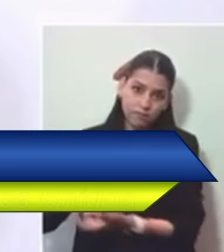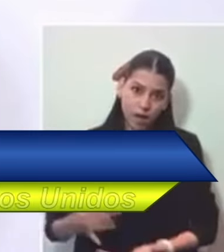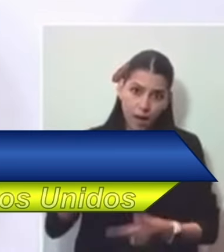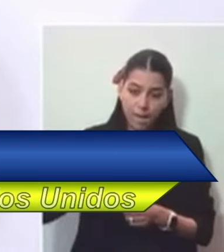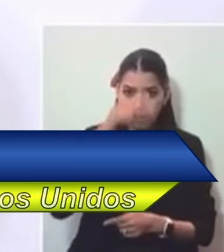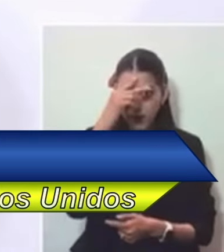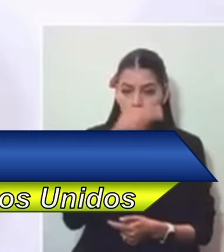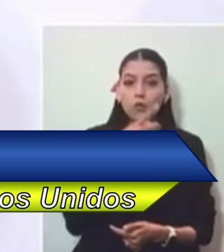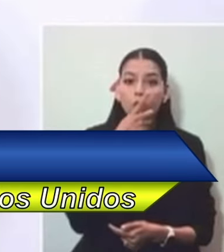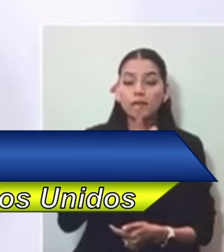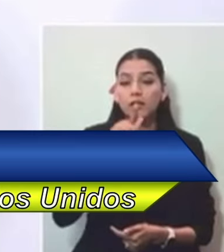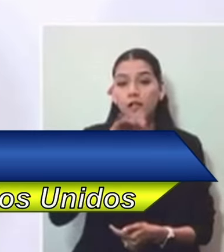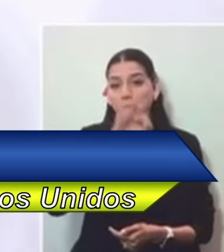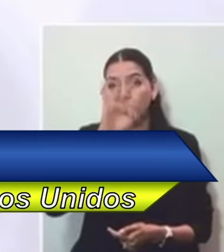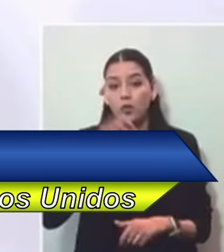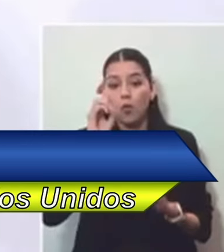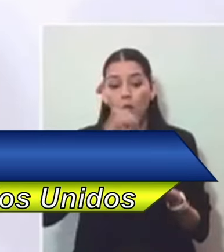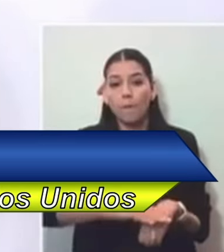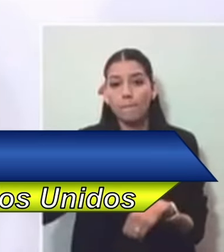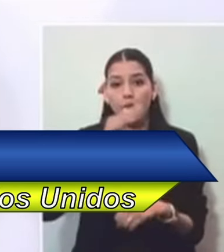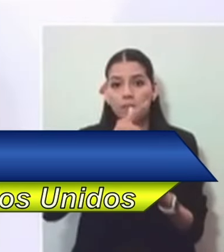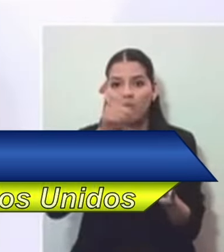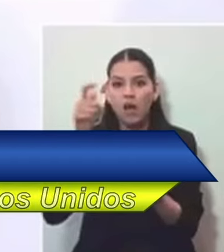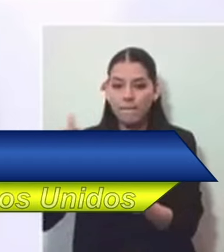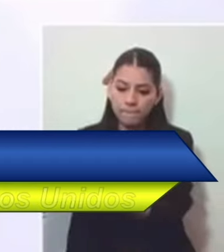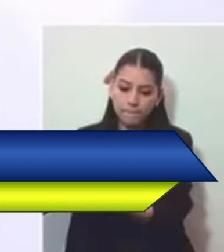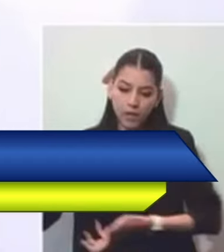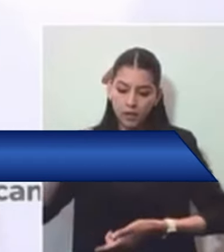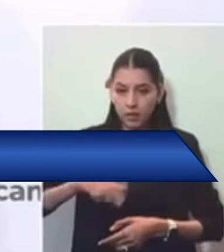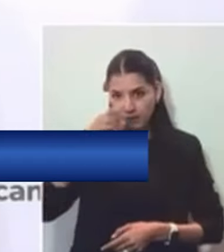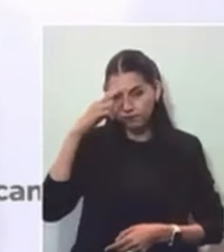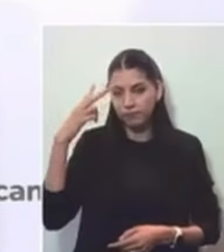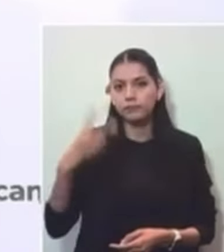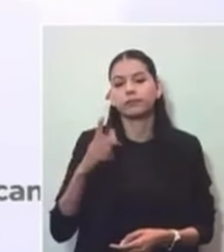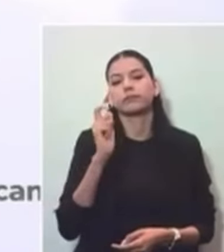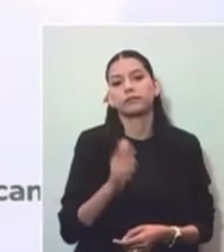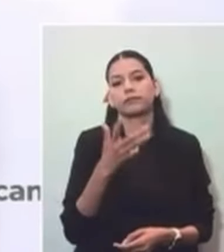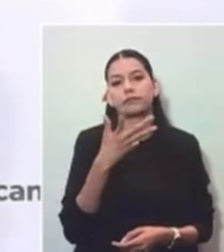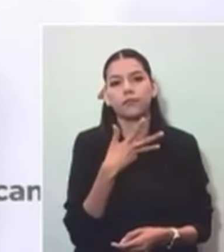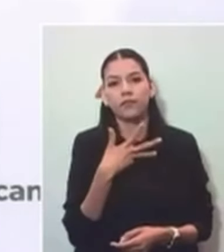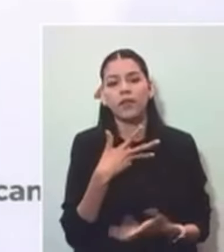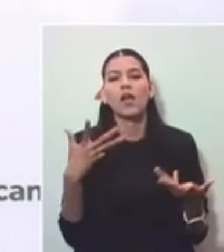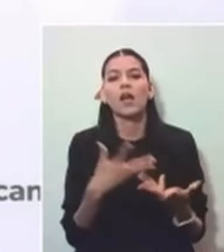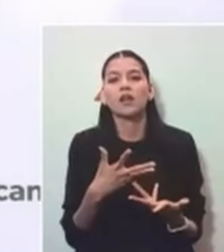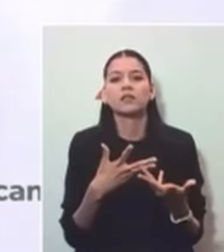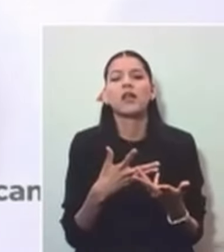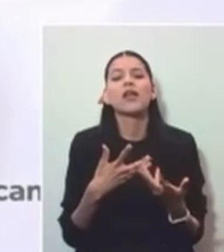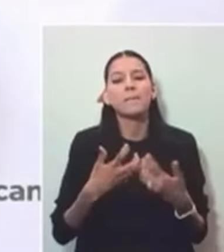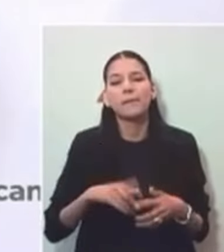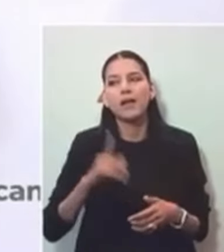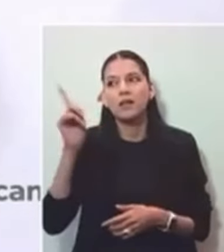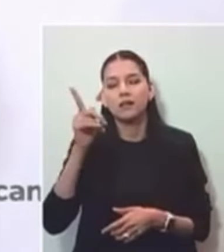dice 70% o más de las armas que llegan acá a México se están fabricando en los Estados